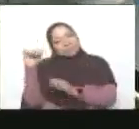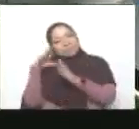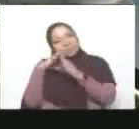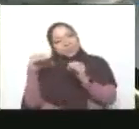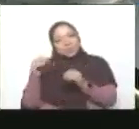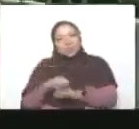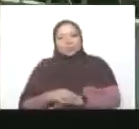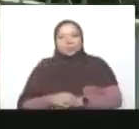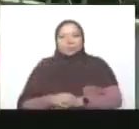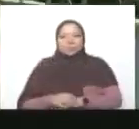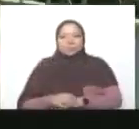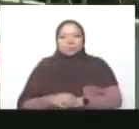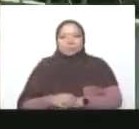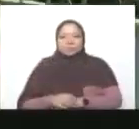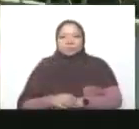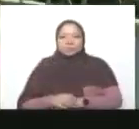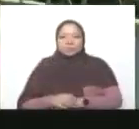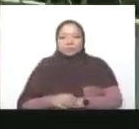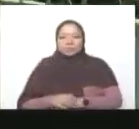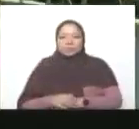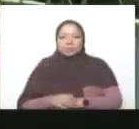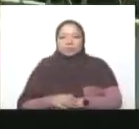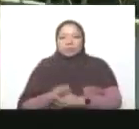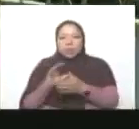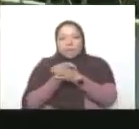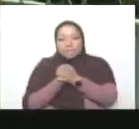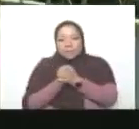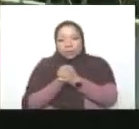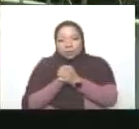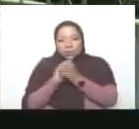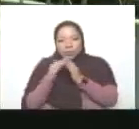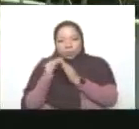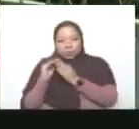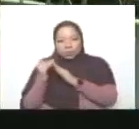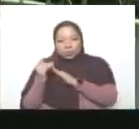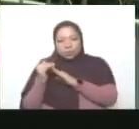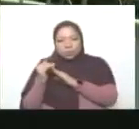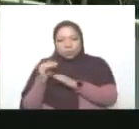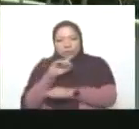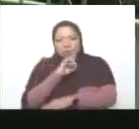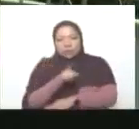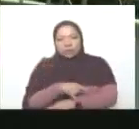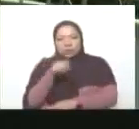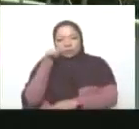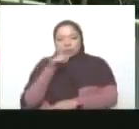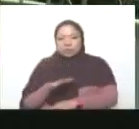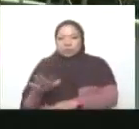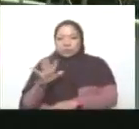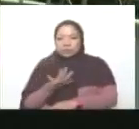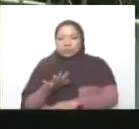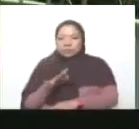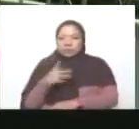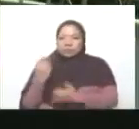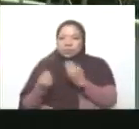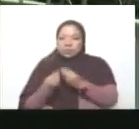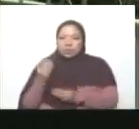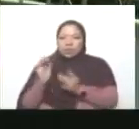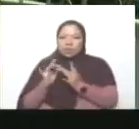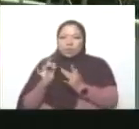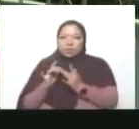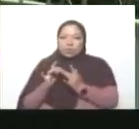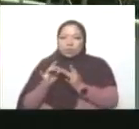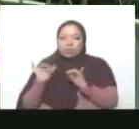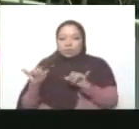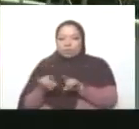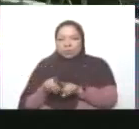todos los colectivos y fuerzas populares que están conectados a esta